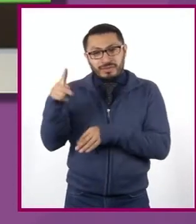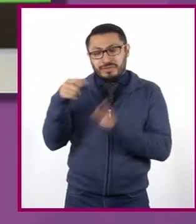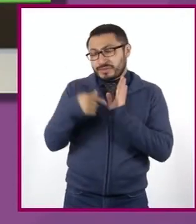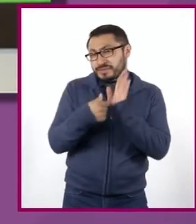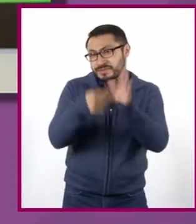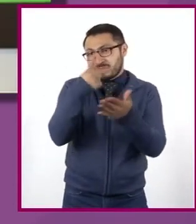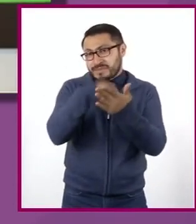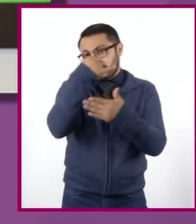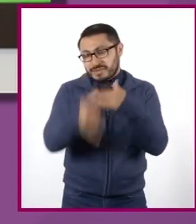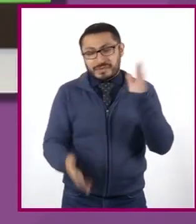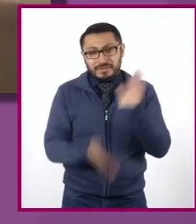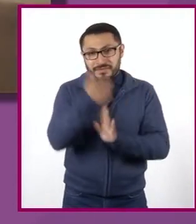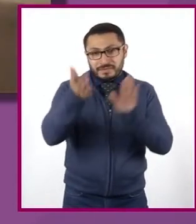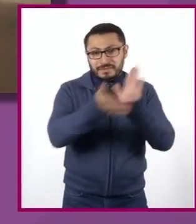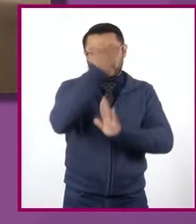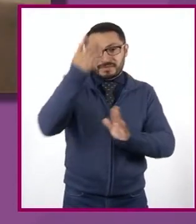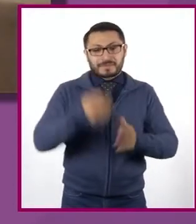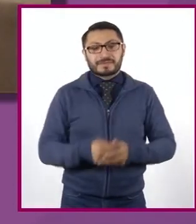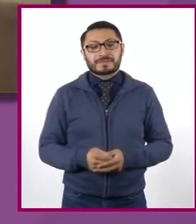de construcción.